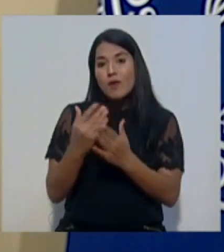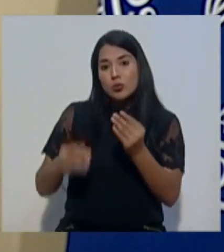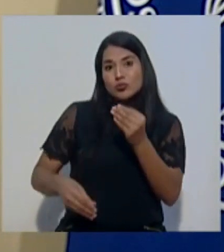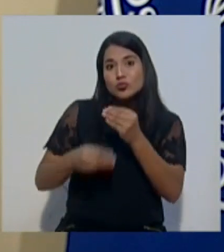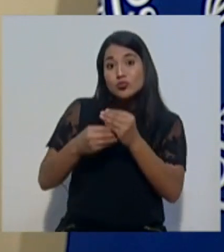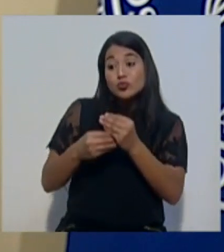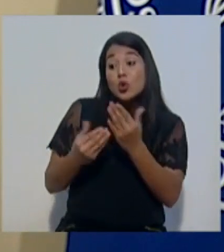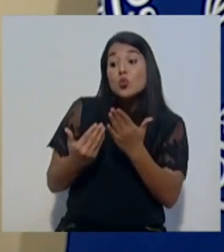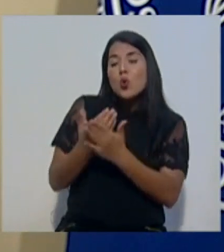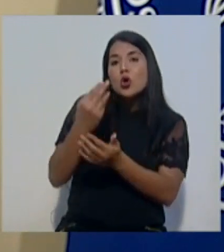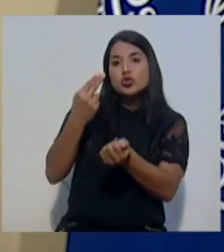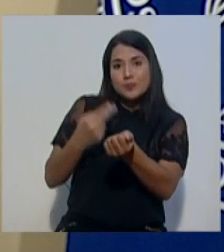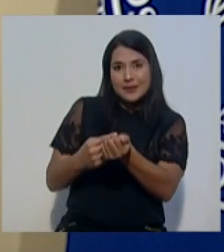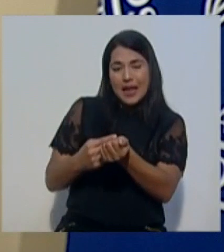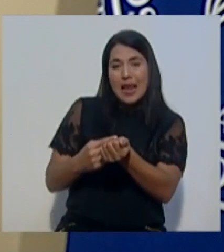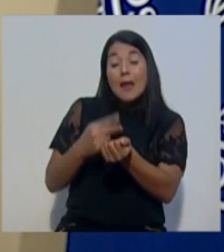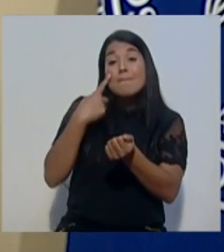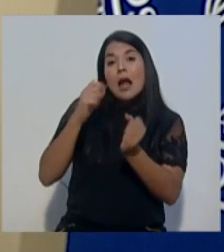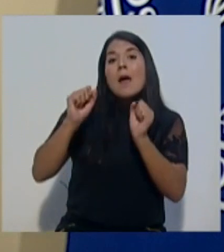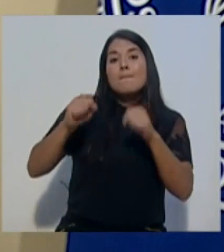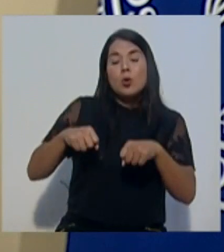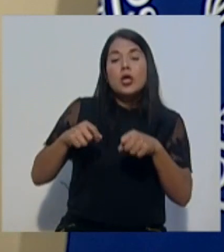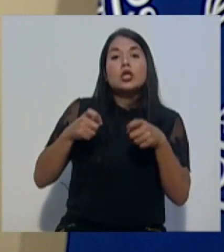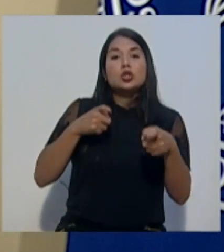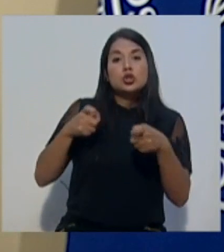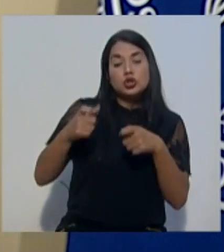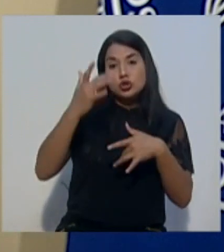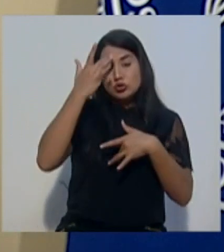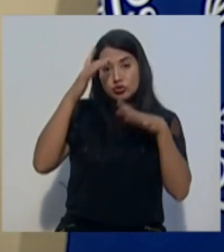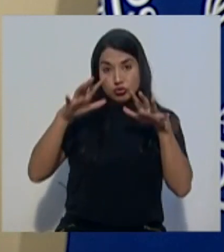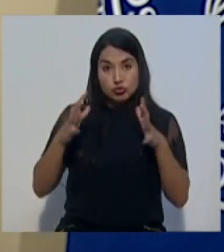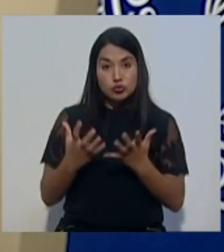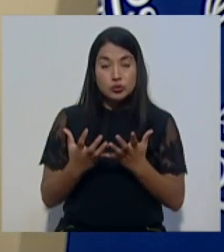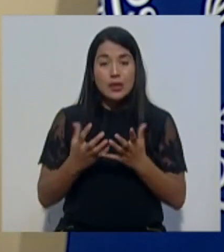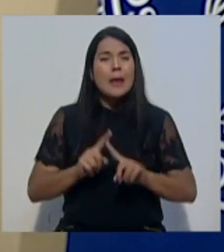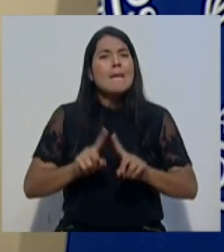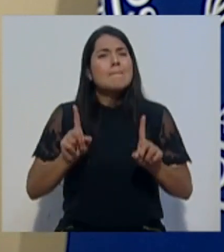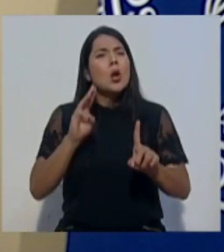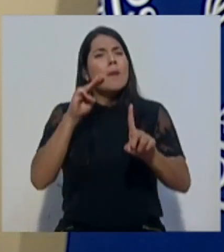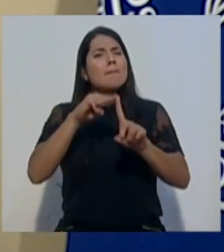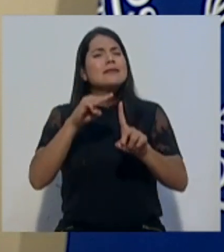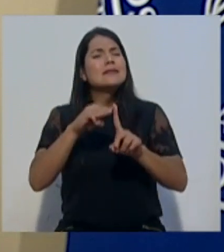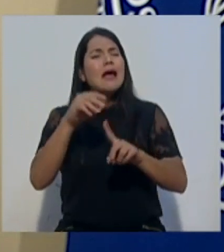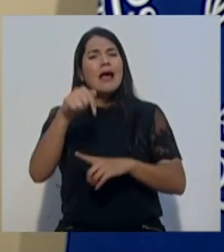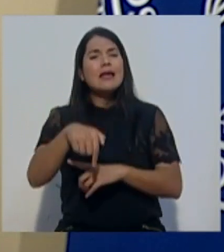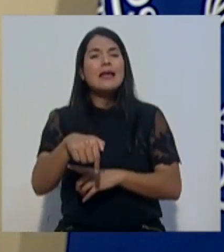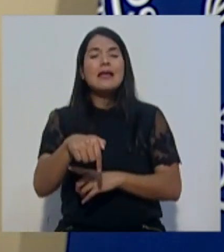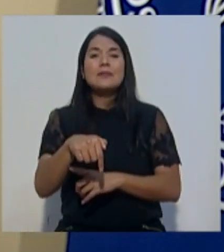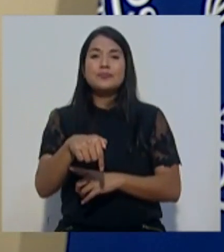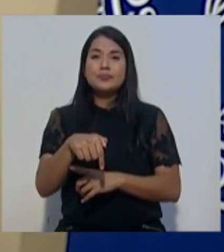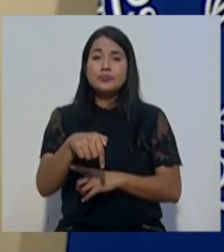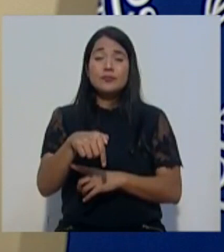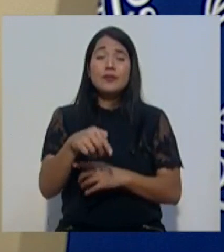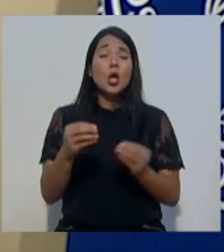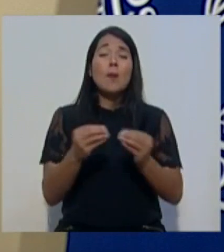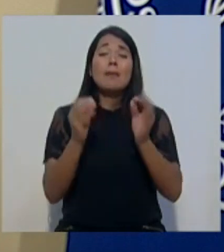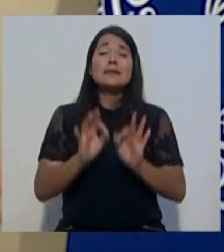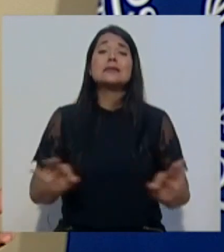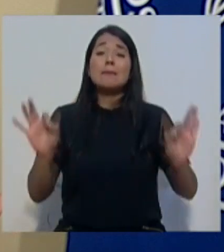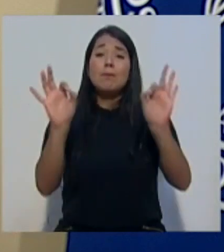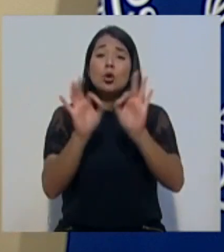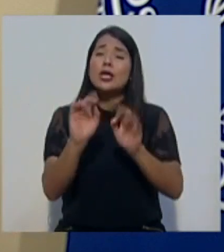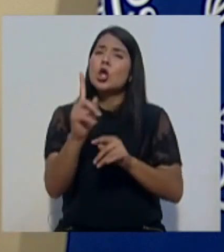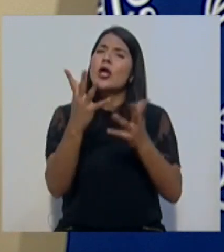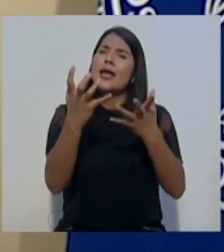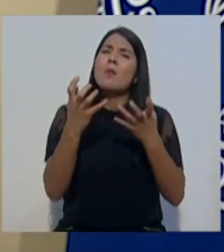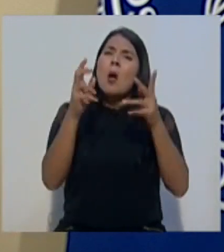habilitar para contener la pandemia. Pero el mensaje aquí no es, el mensaje lo más importante no es que queremos que la